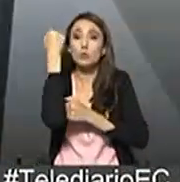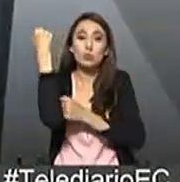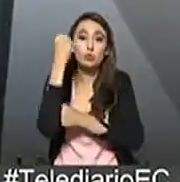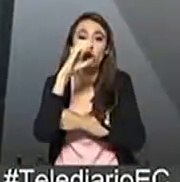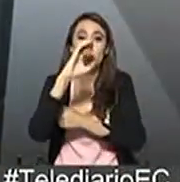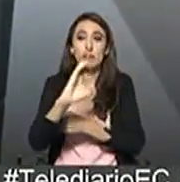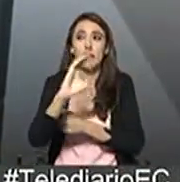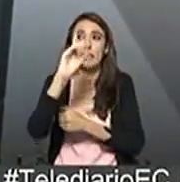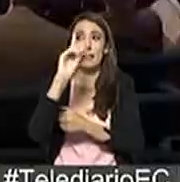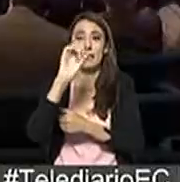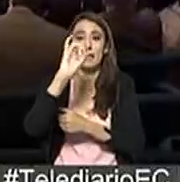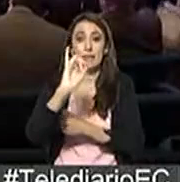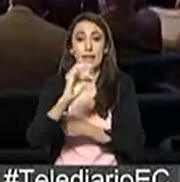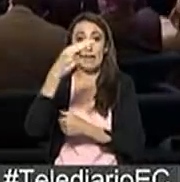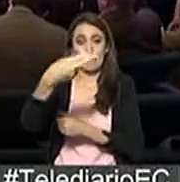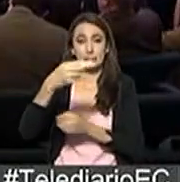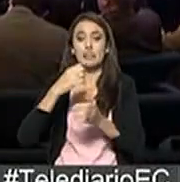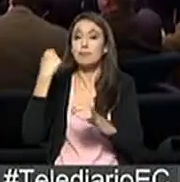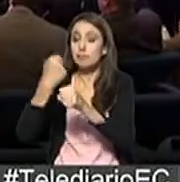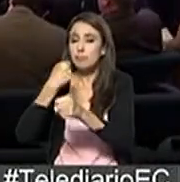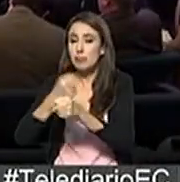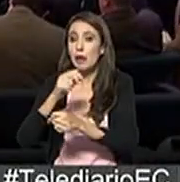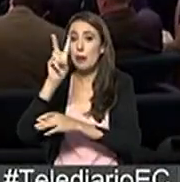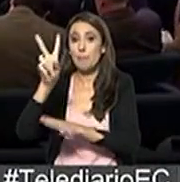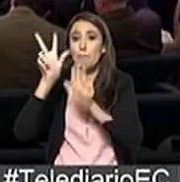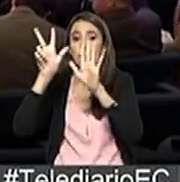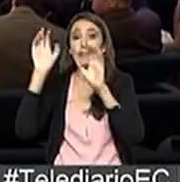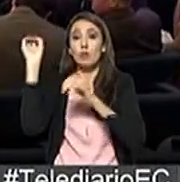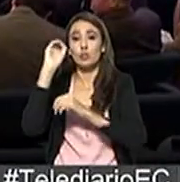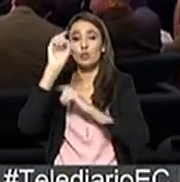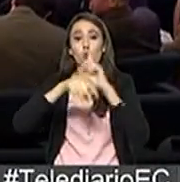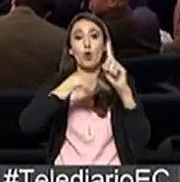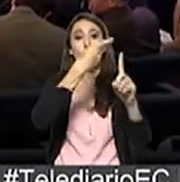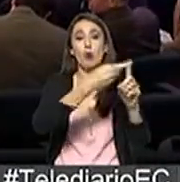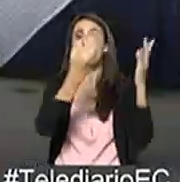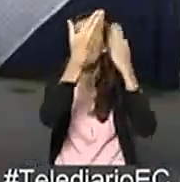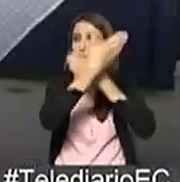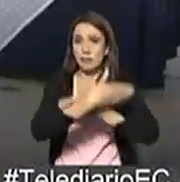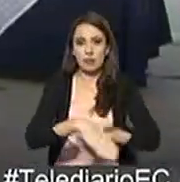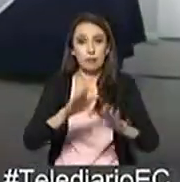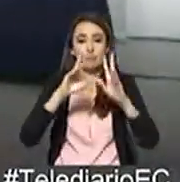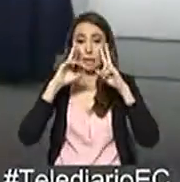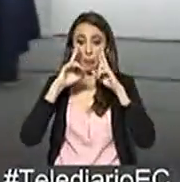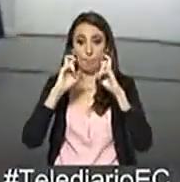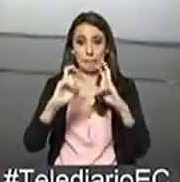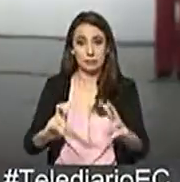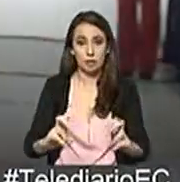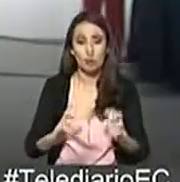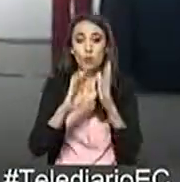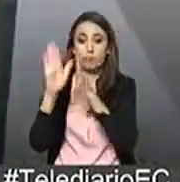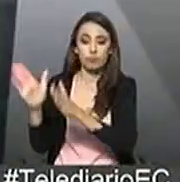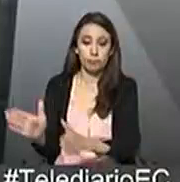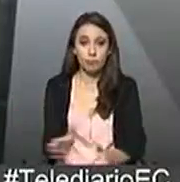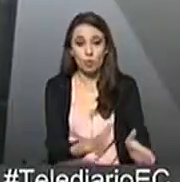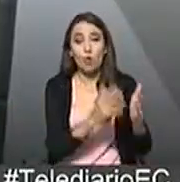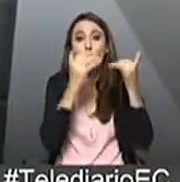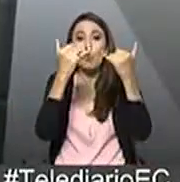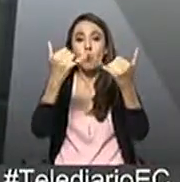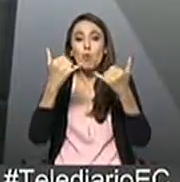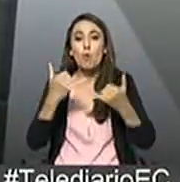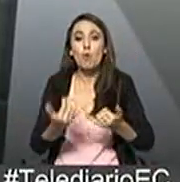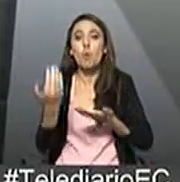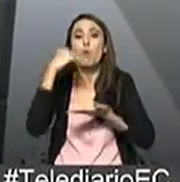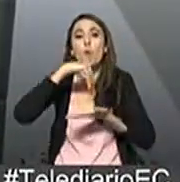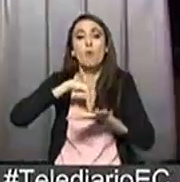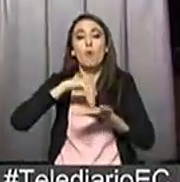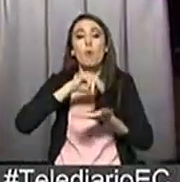que trabajó en Ecuador entre el 28 y 30 de octubre, finalizó su investigación. Durante su permanencia en el país, recogió